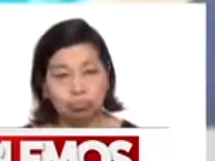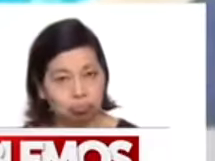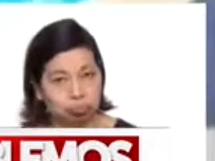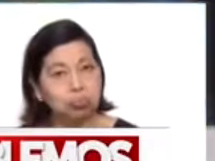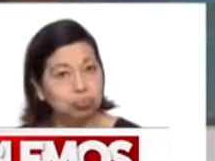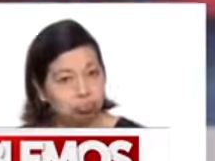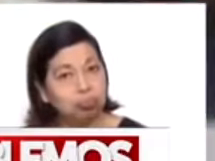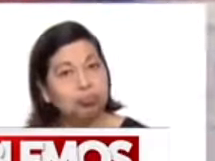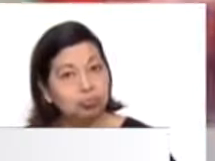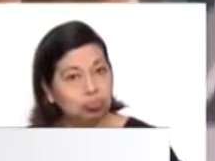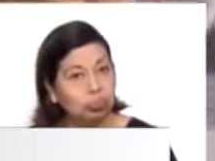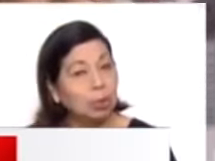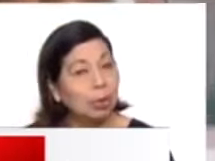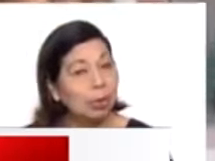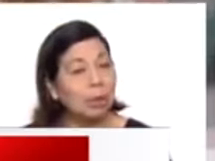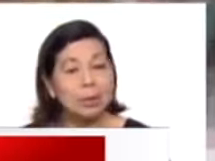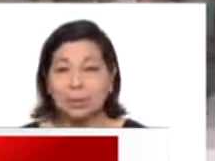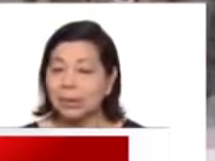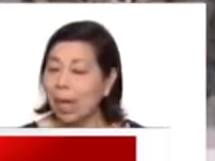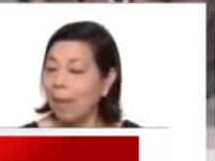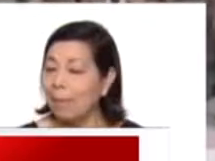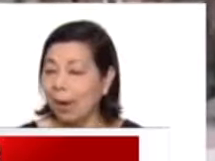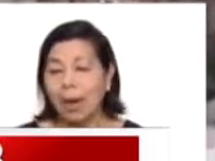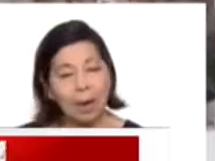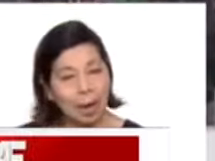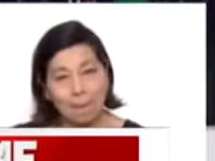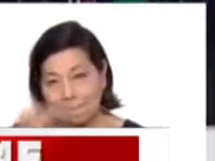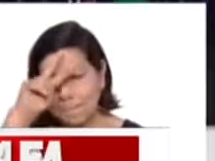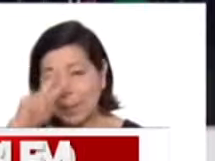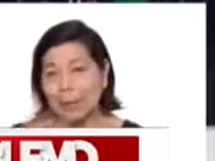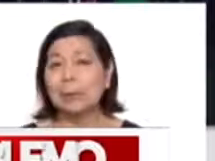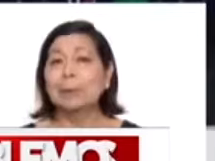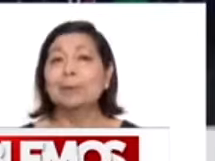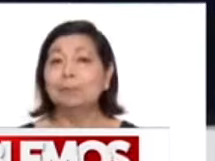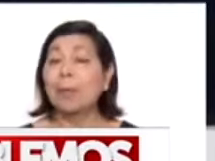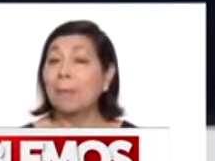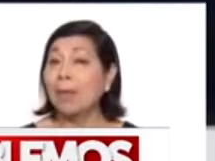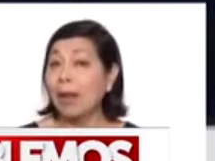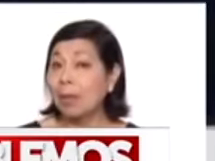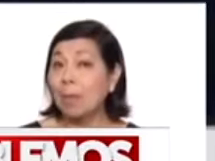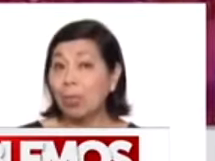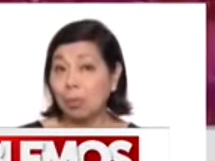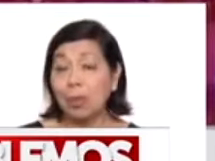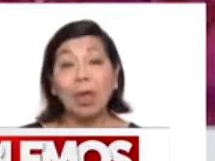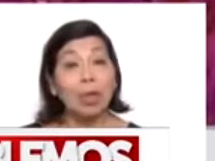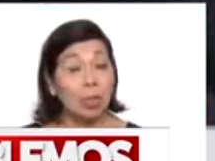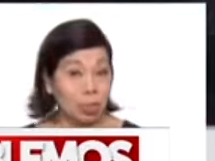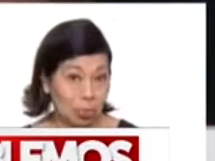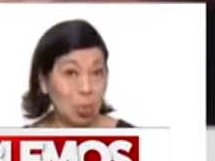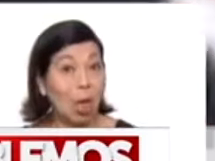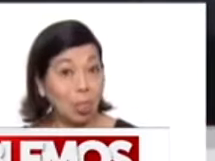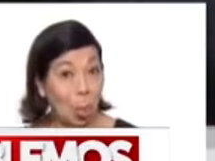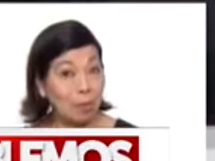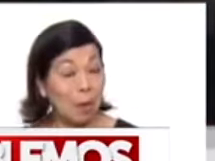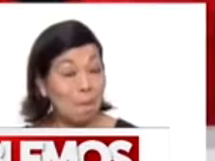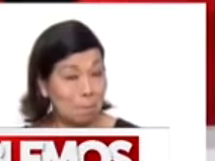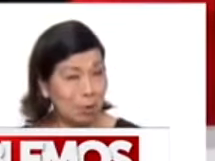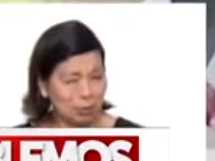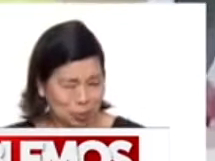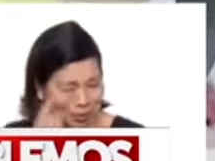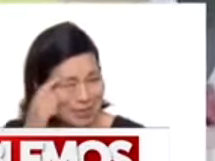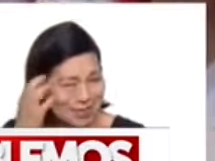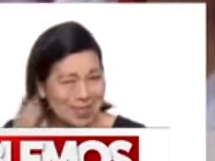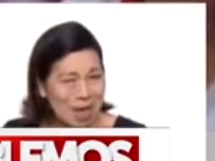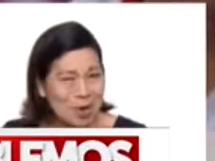y demuestra que es una tarea permanente en el Perú. Si en Lima 2019 lo hicimos bien, pueden